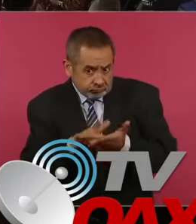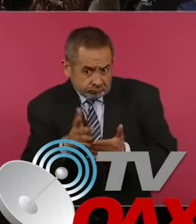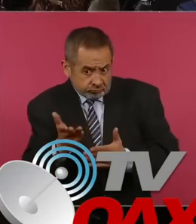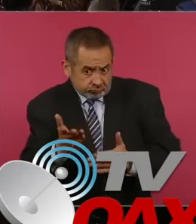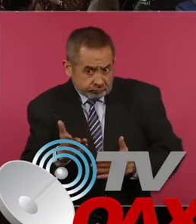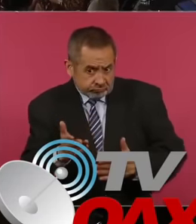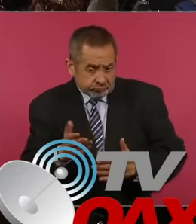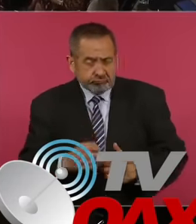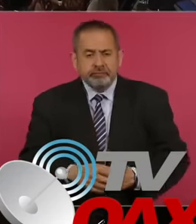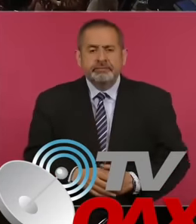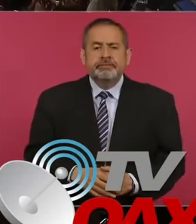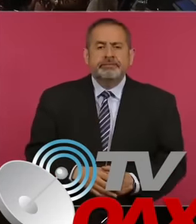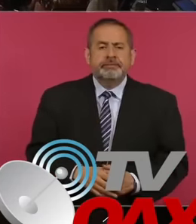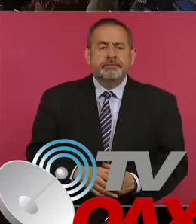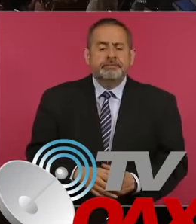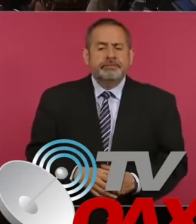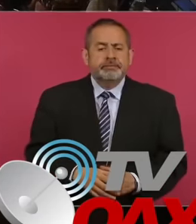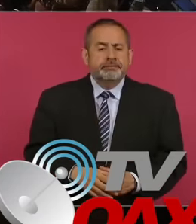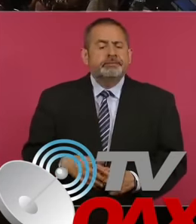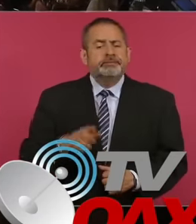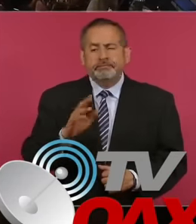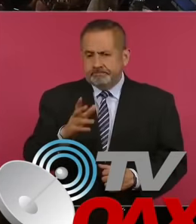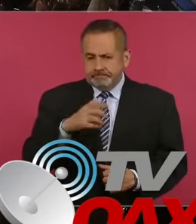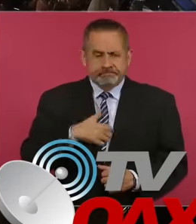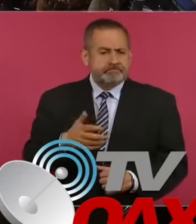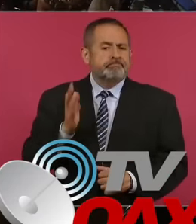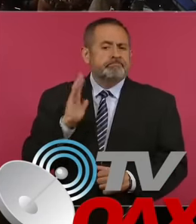ya se está avanzando.